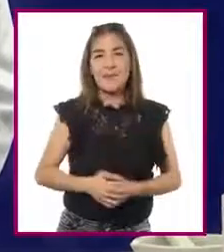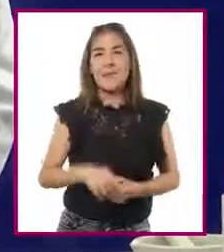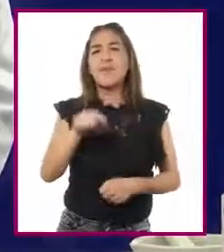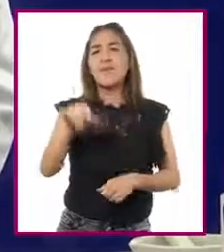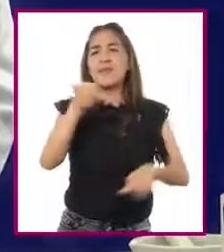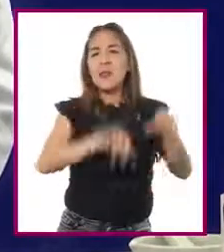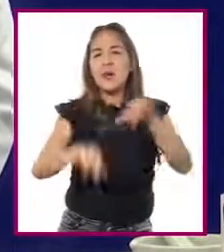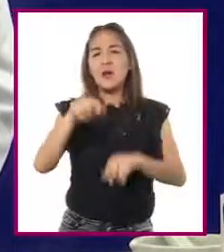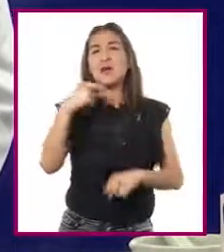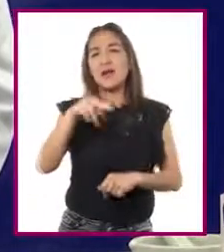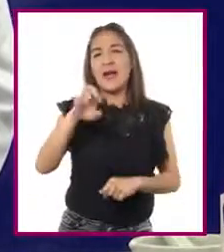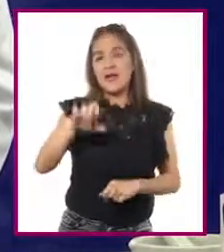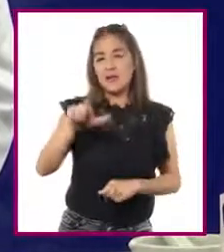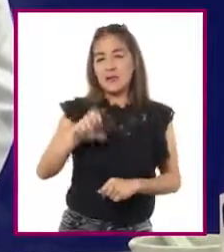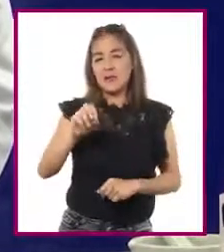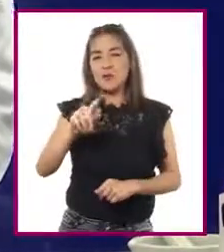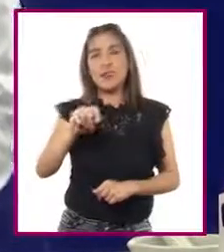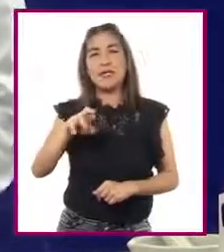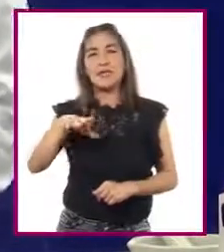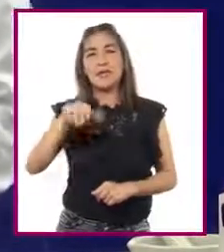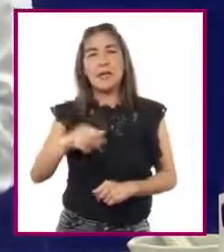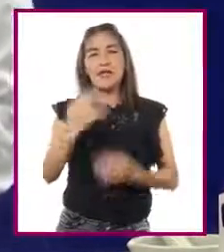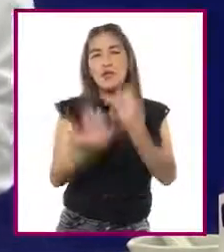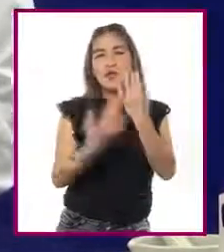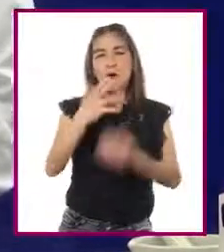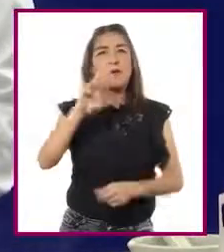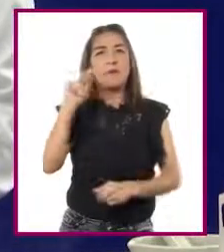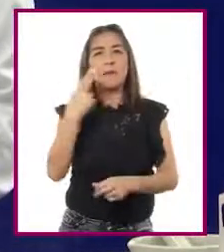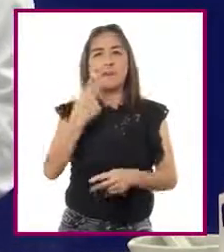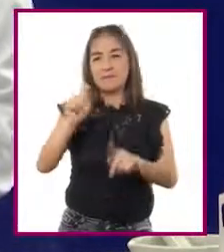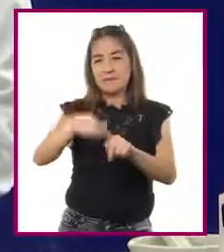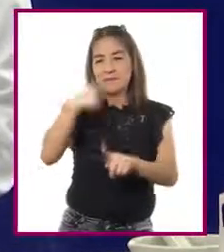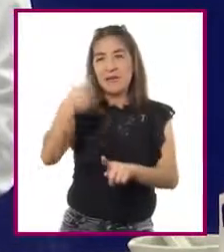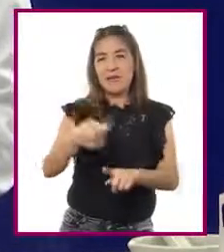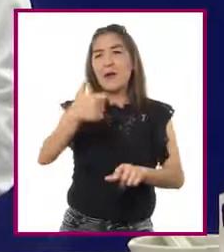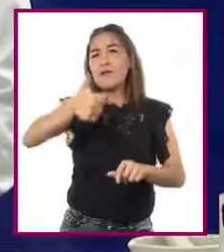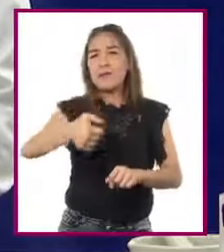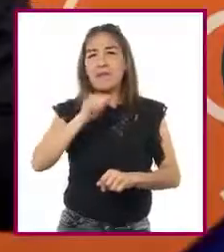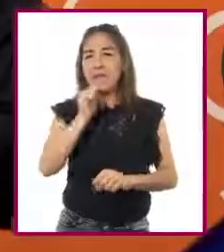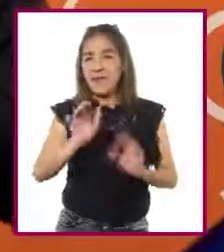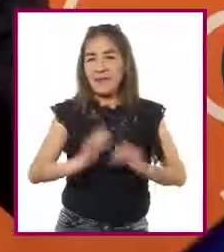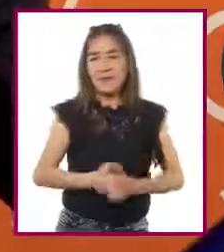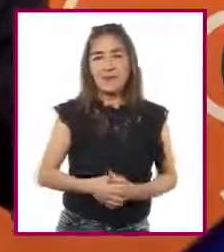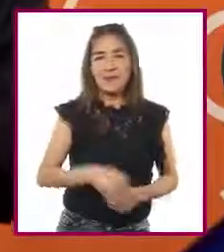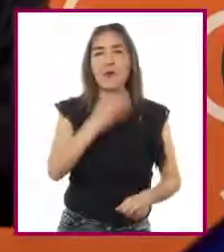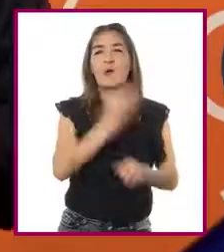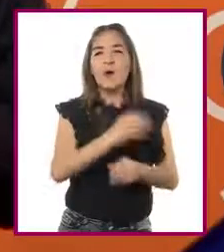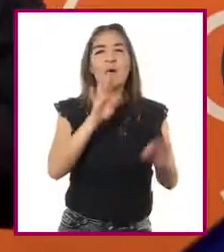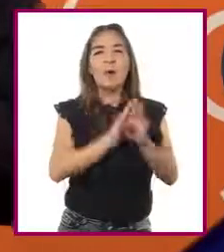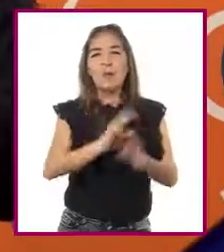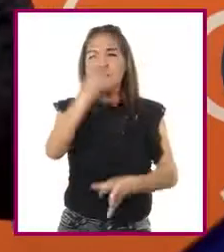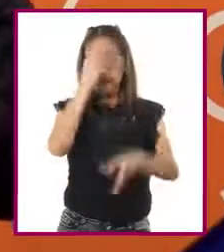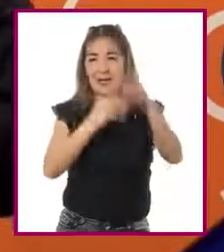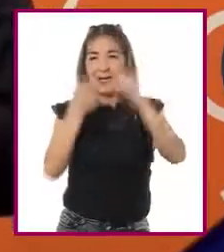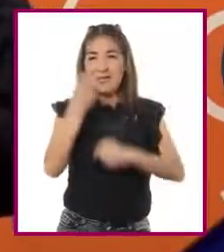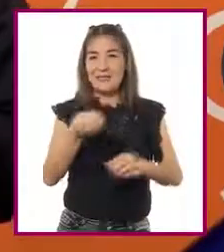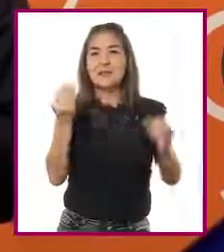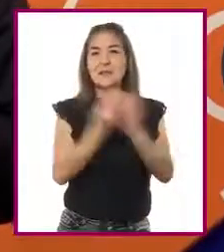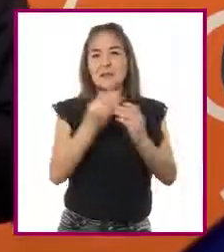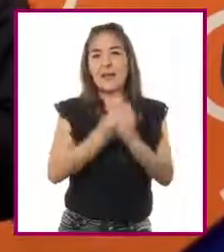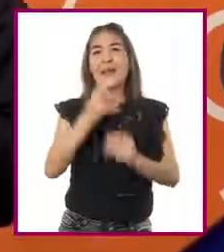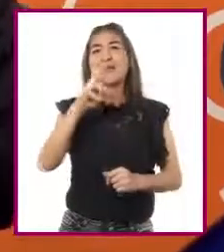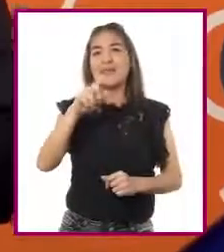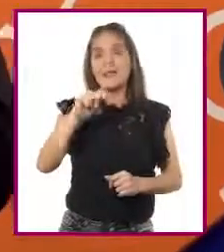reacción exotérmica con la que pudimos hacer fuego sin cerillos. Para comprobar lo aprendido en esta sesión, el reto